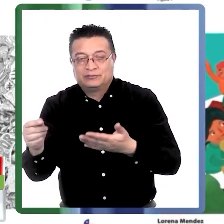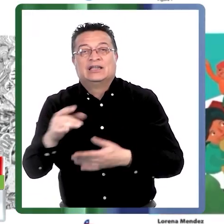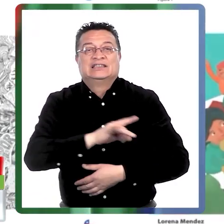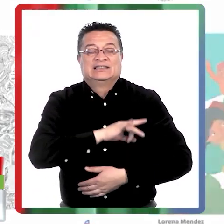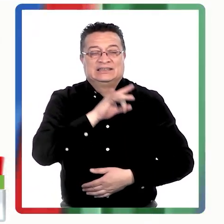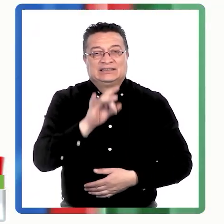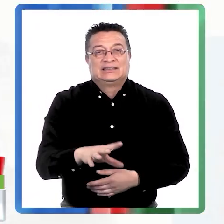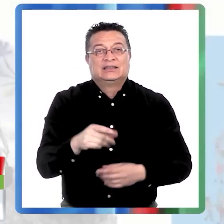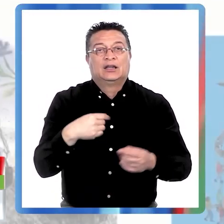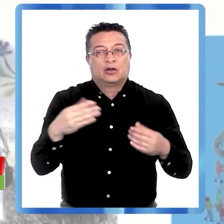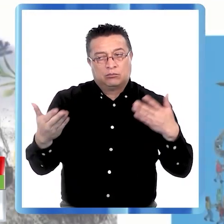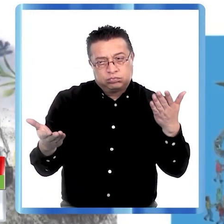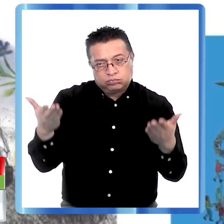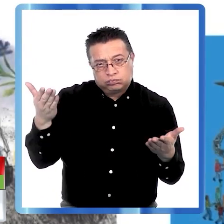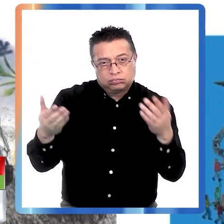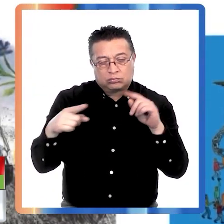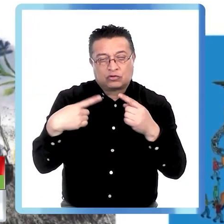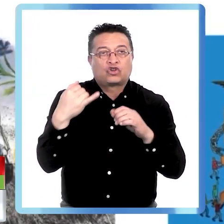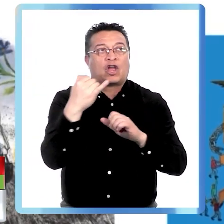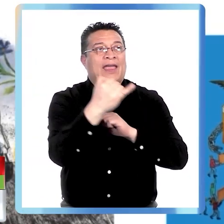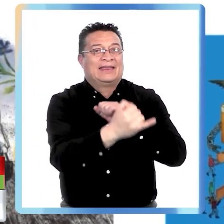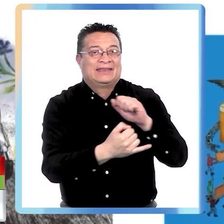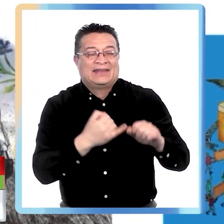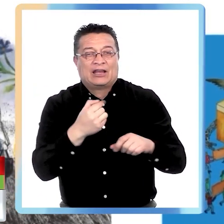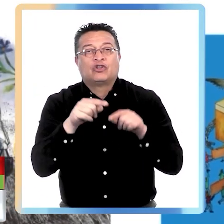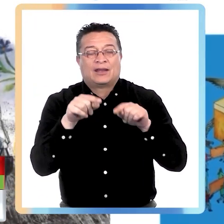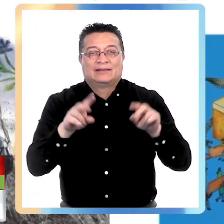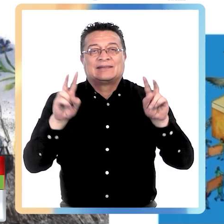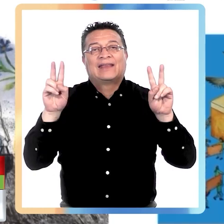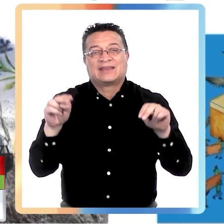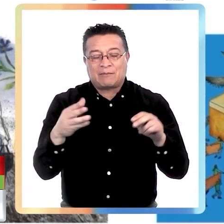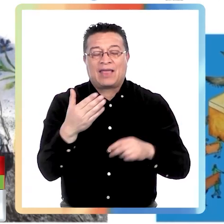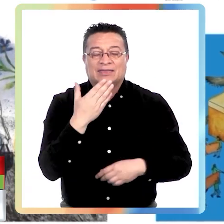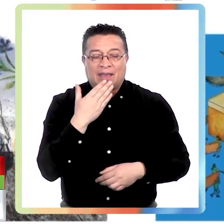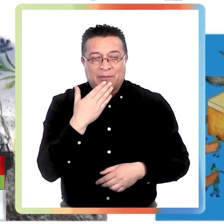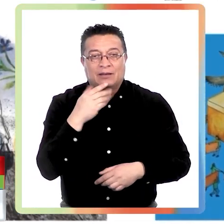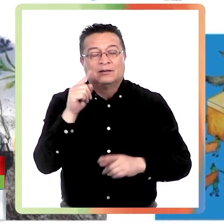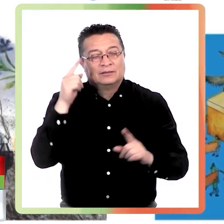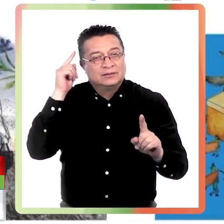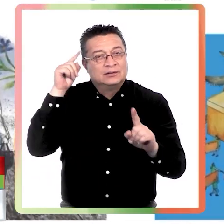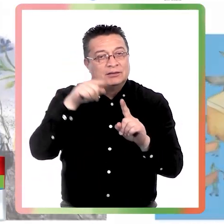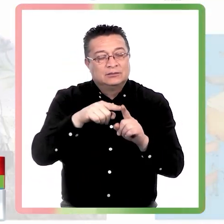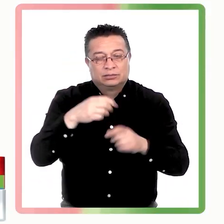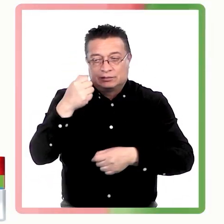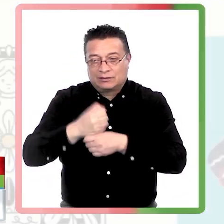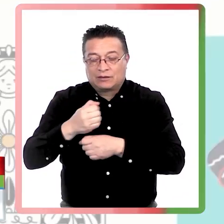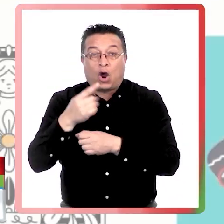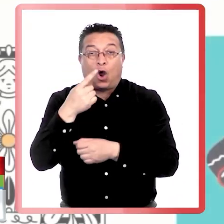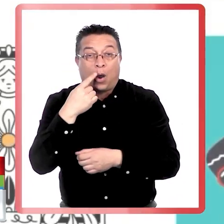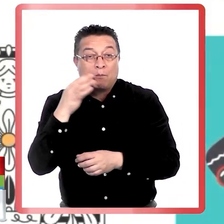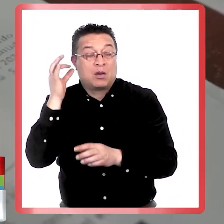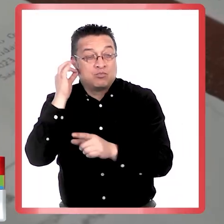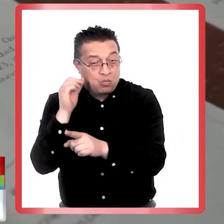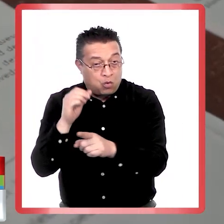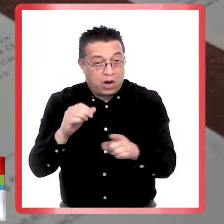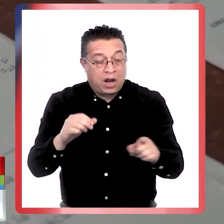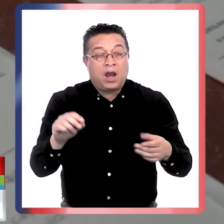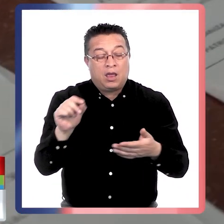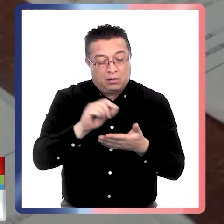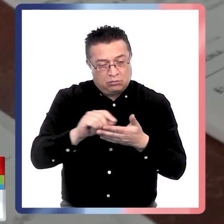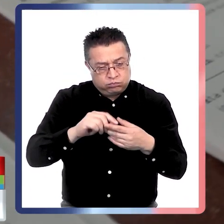sumando algunos contrapuntos al quehacer internacional en este ámbito. Se enfoca en obras de ilustradoras e